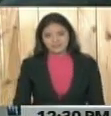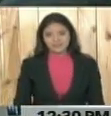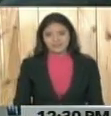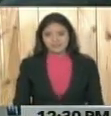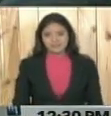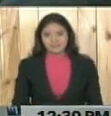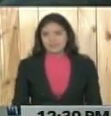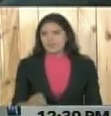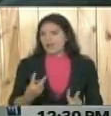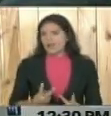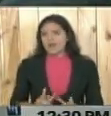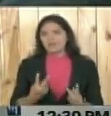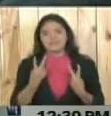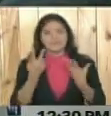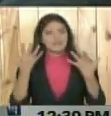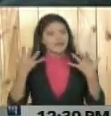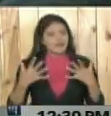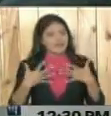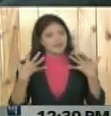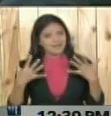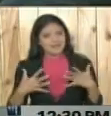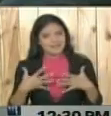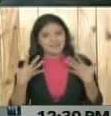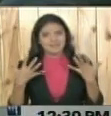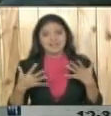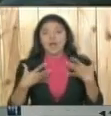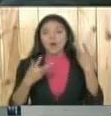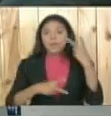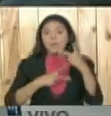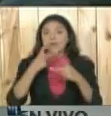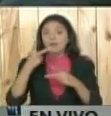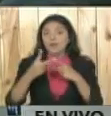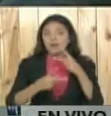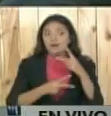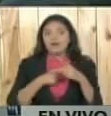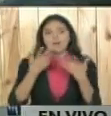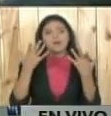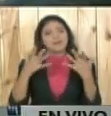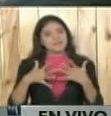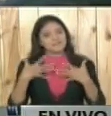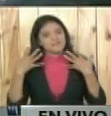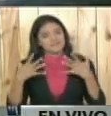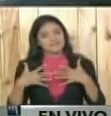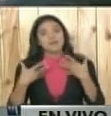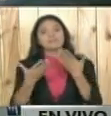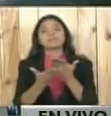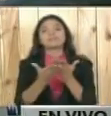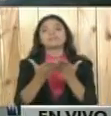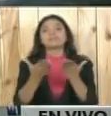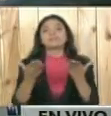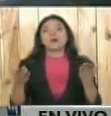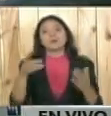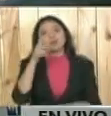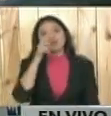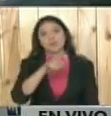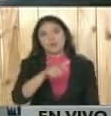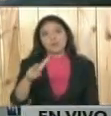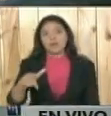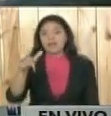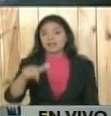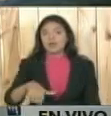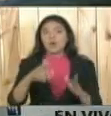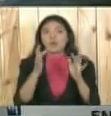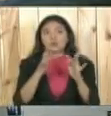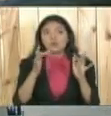de la vida, de la alegría. Programa que hacemos con felicidad y alegría para todo nuestro pueblo. Estamos conectados,